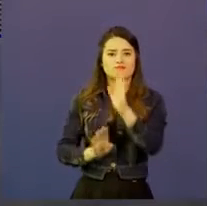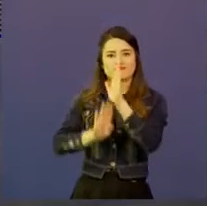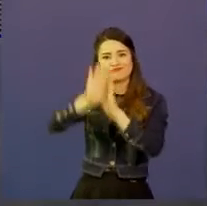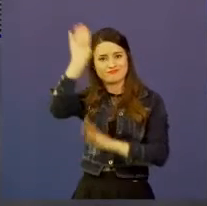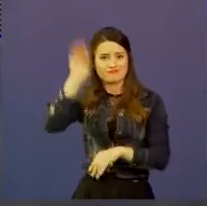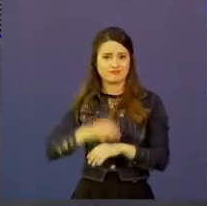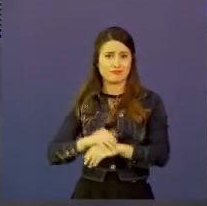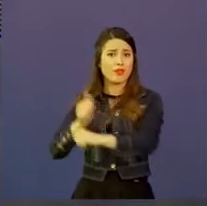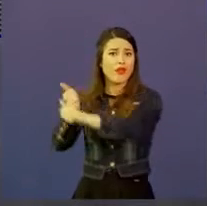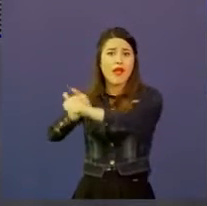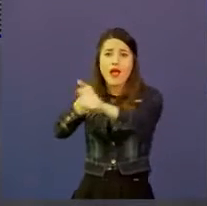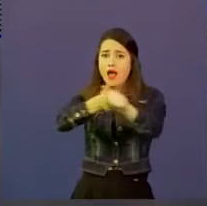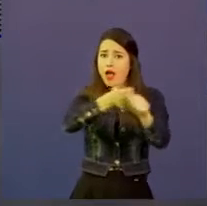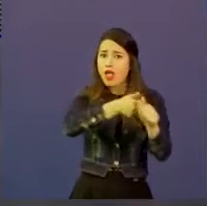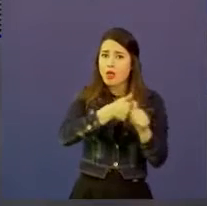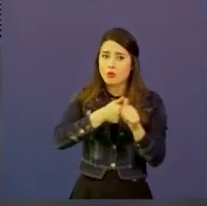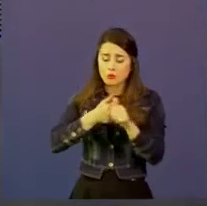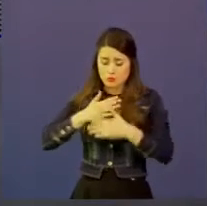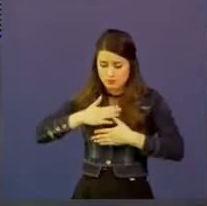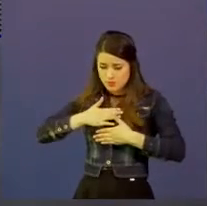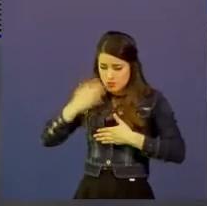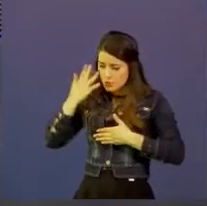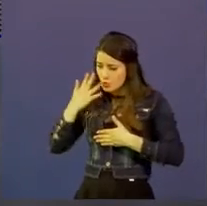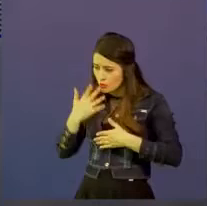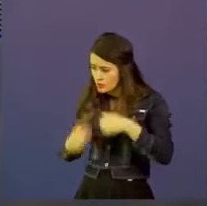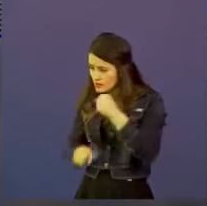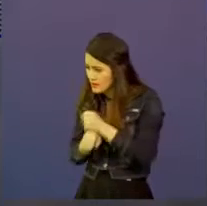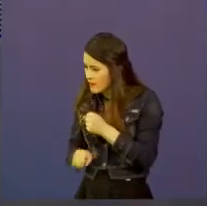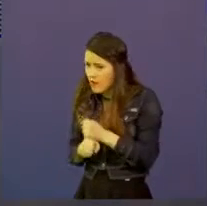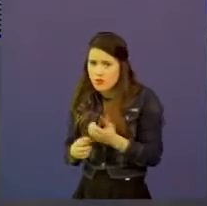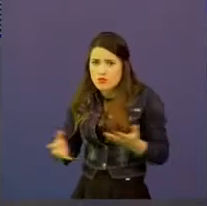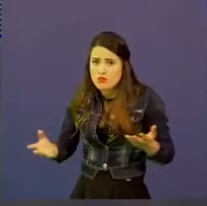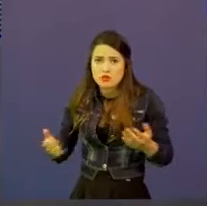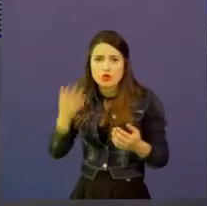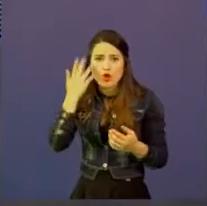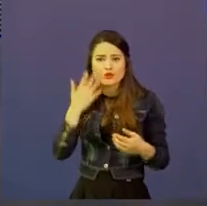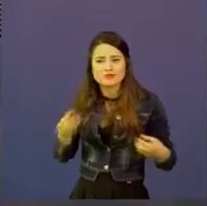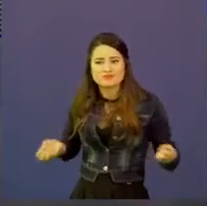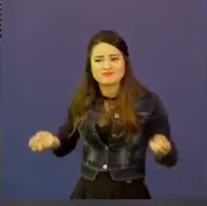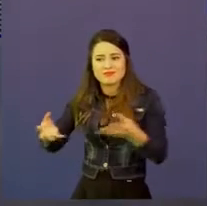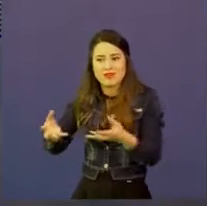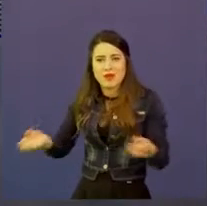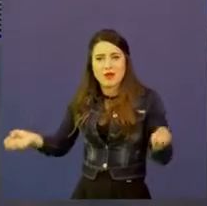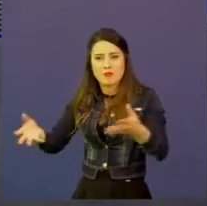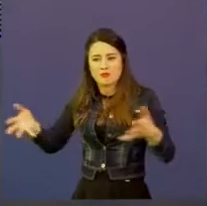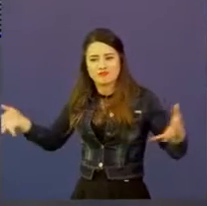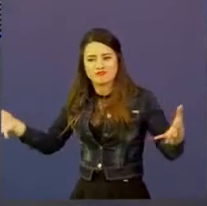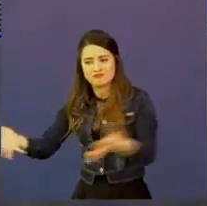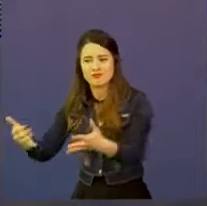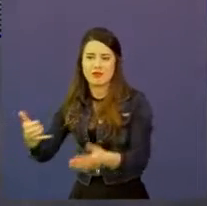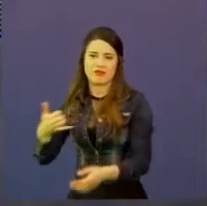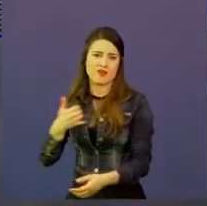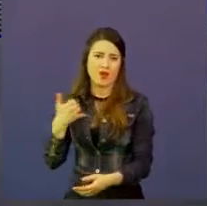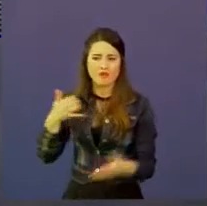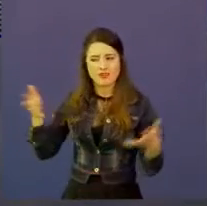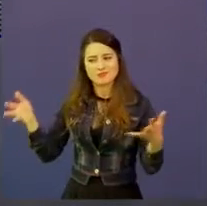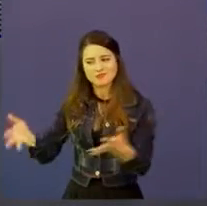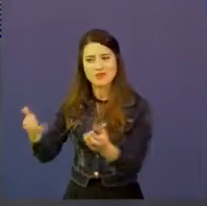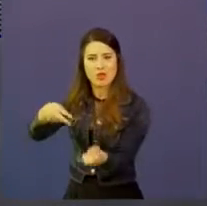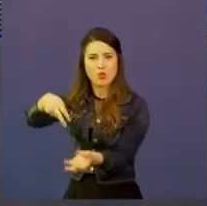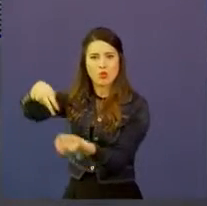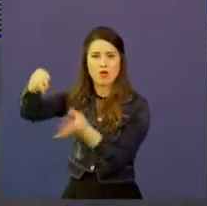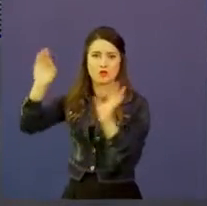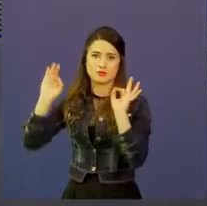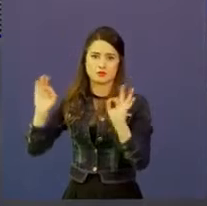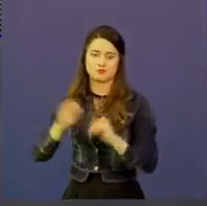orilla, aporte todo aquello que pueda aportar. Claro que sí. Sí, sí sigue siendo muy importante y valga la